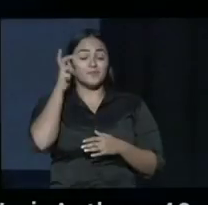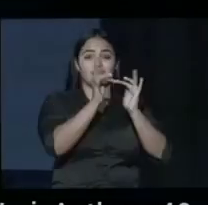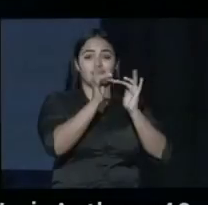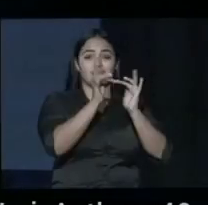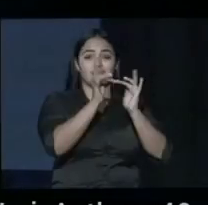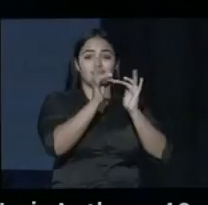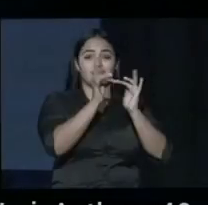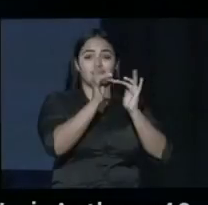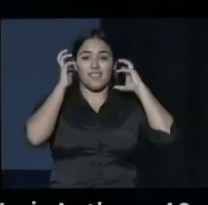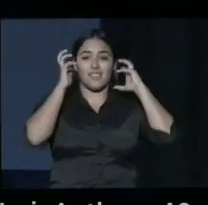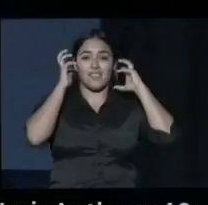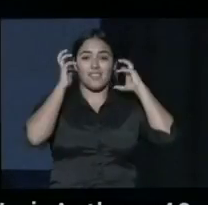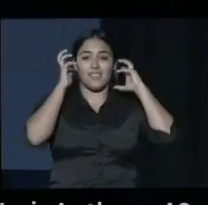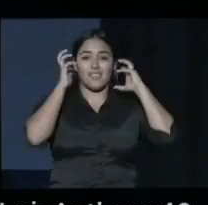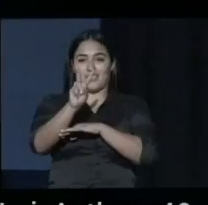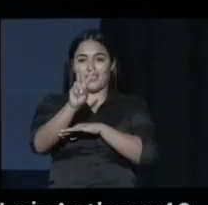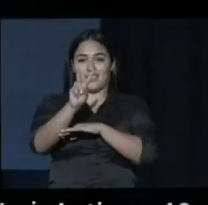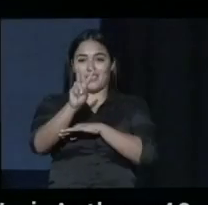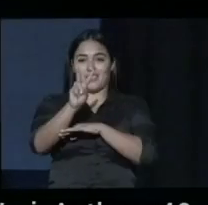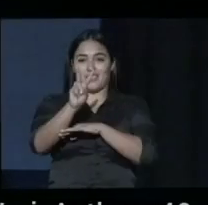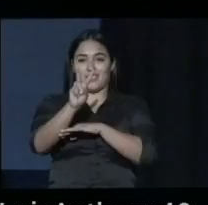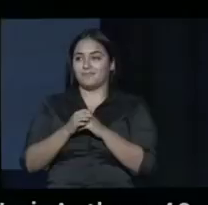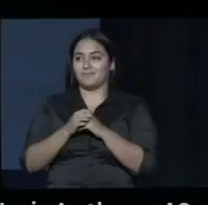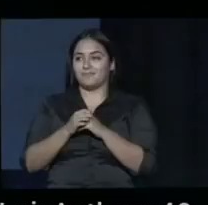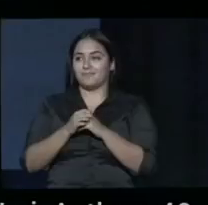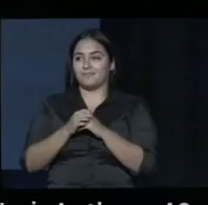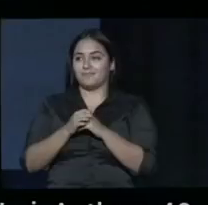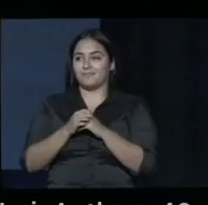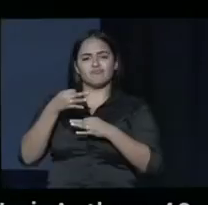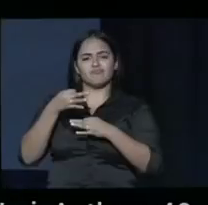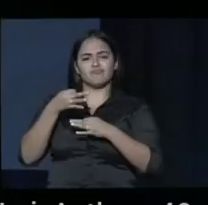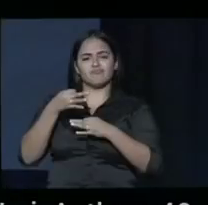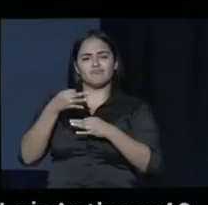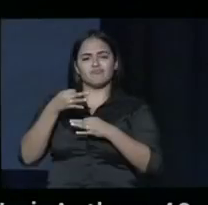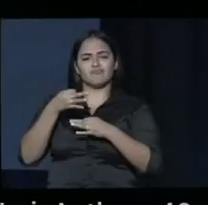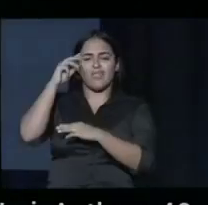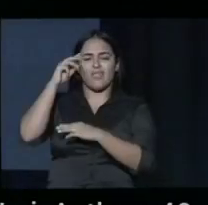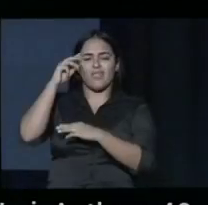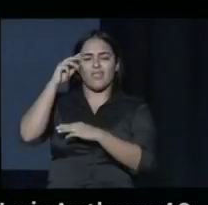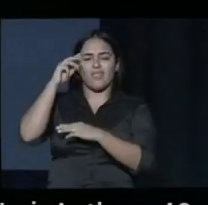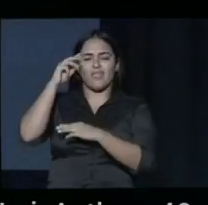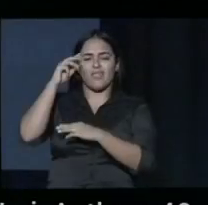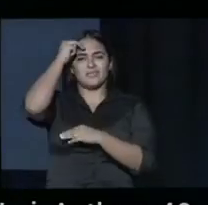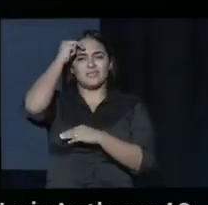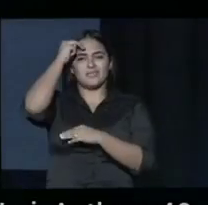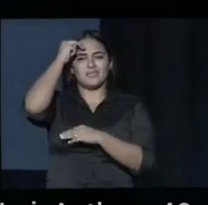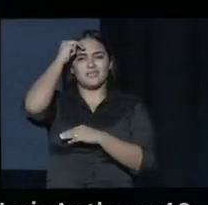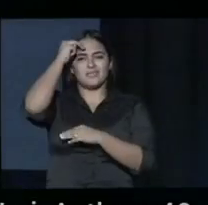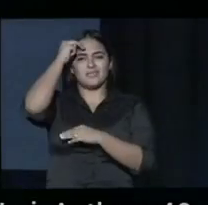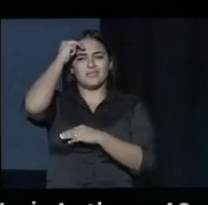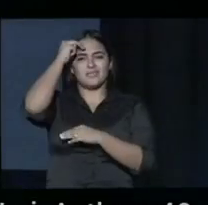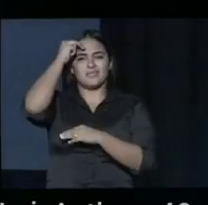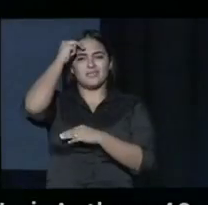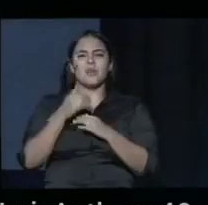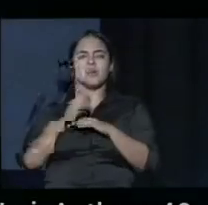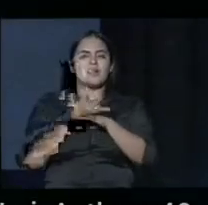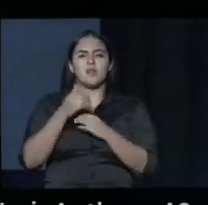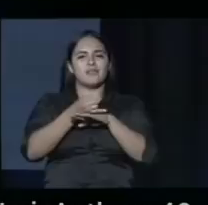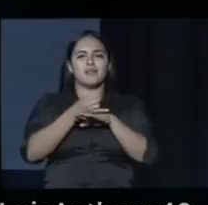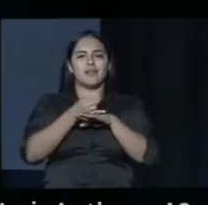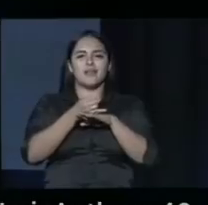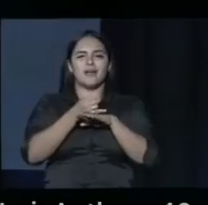la televisión. Decidí venir a Manatí, la Atenas de Puerto Rico, porque nuestra isla es mucho más